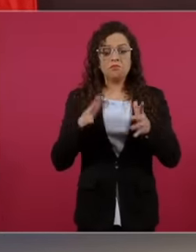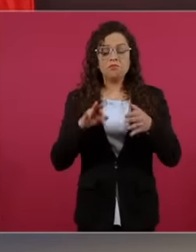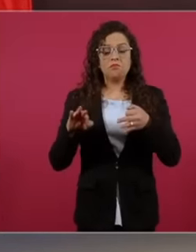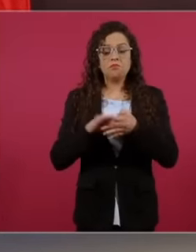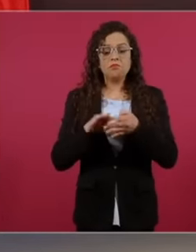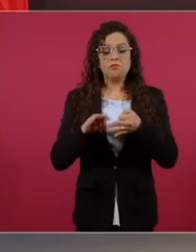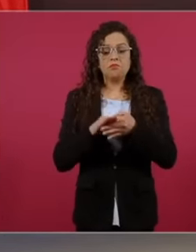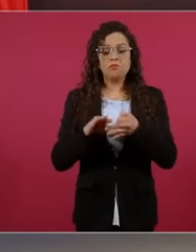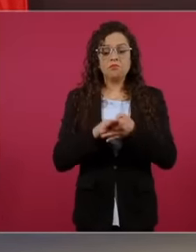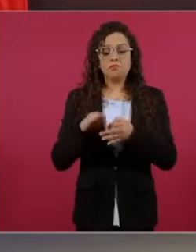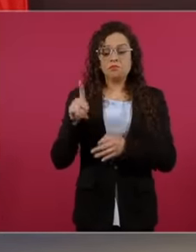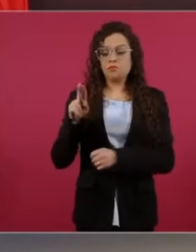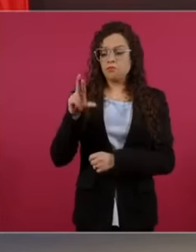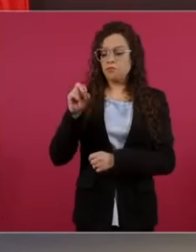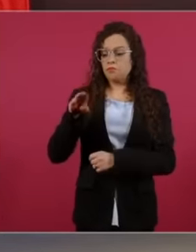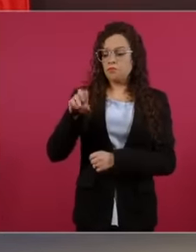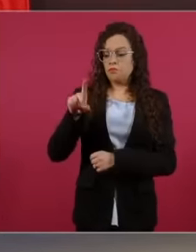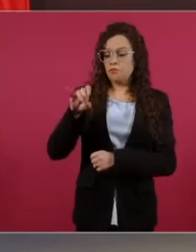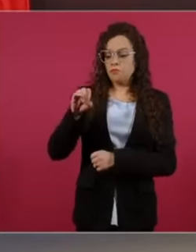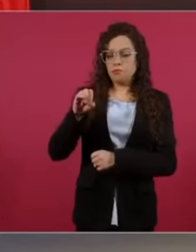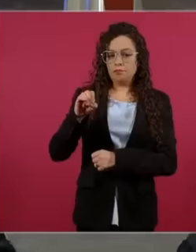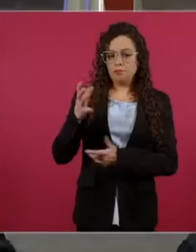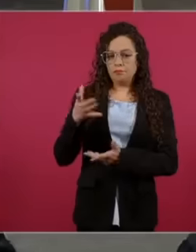159 días.